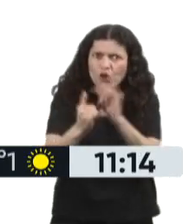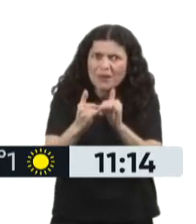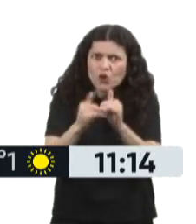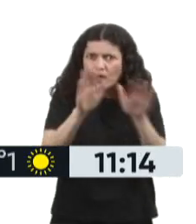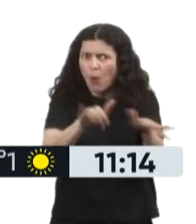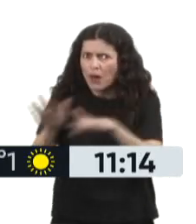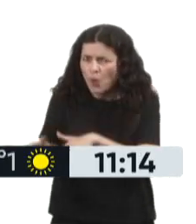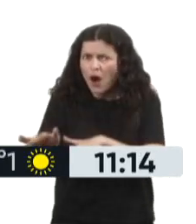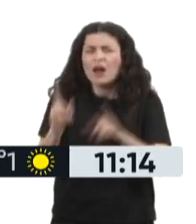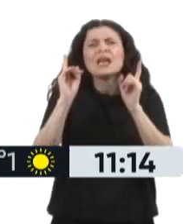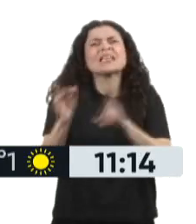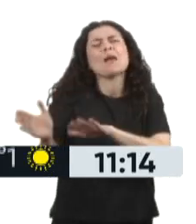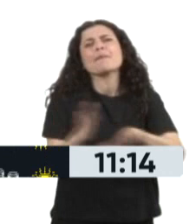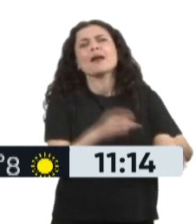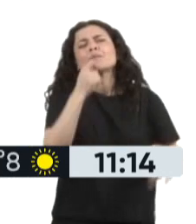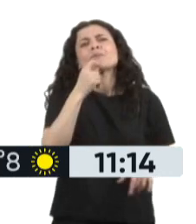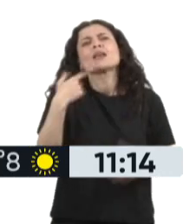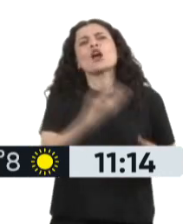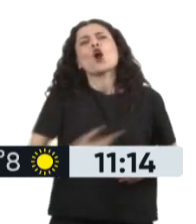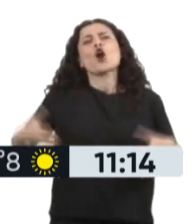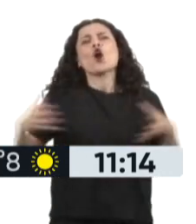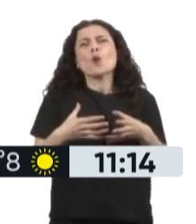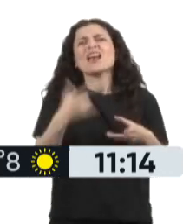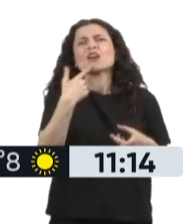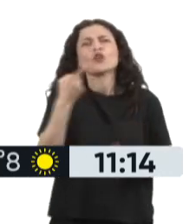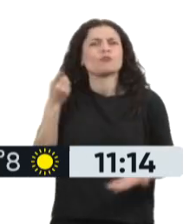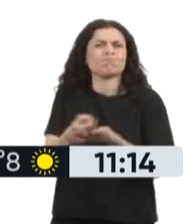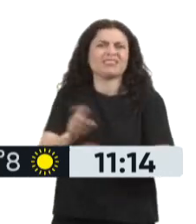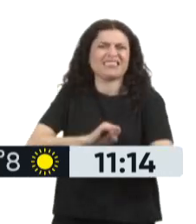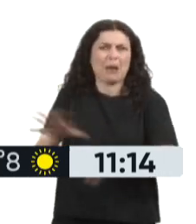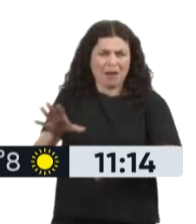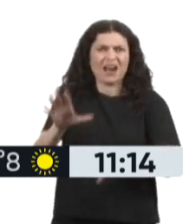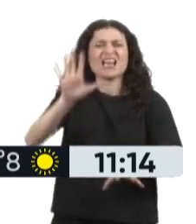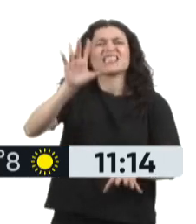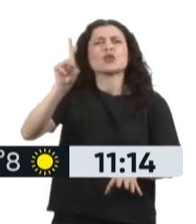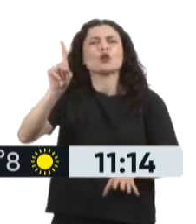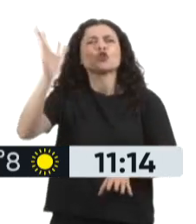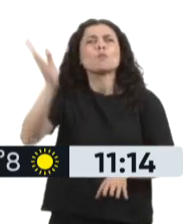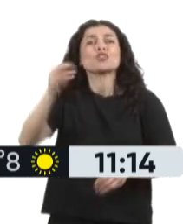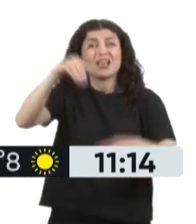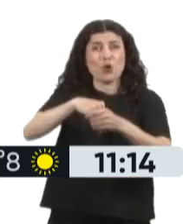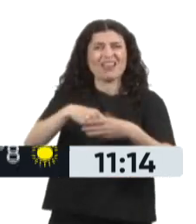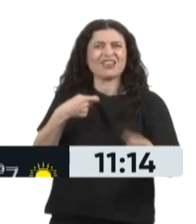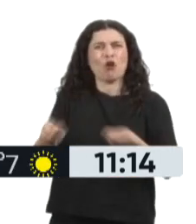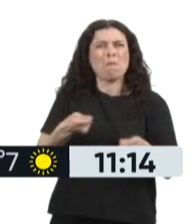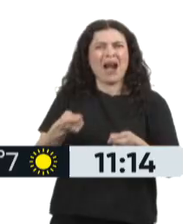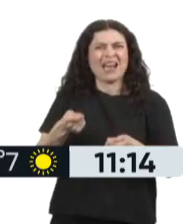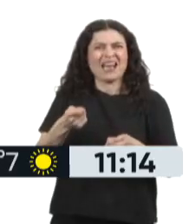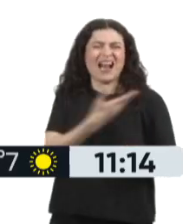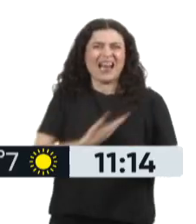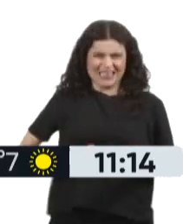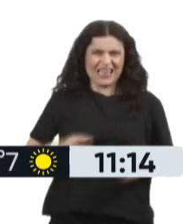y si, por otro lado, si el gobierno objetó estos gastos, dado que tiene el 51% del directorio, dado que estamos